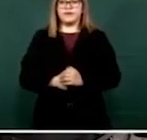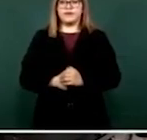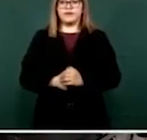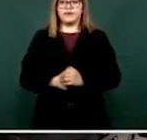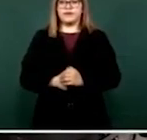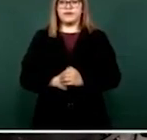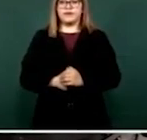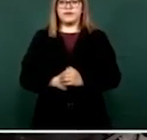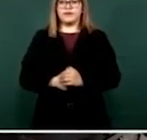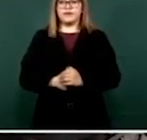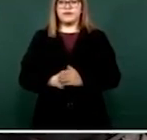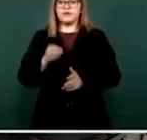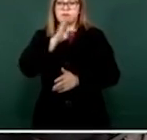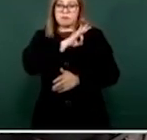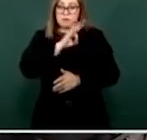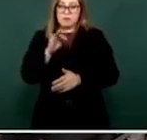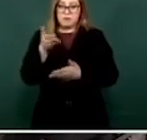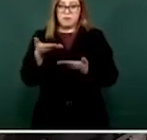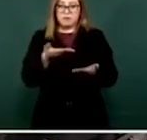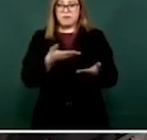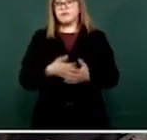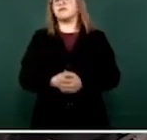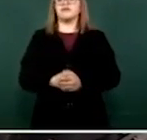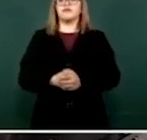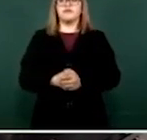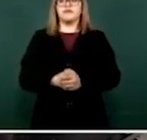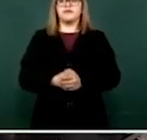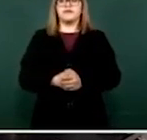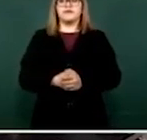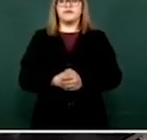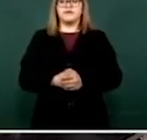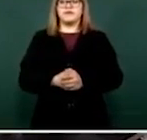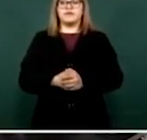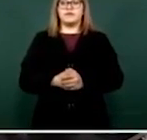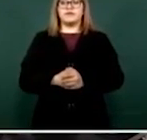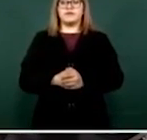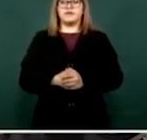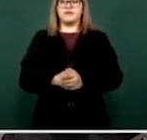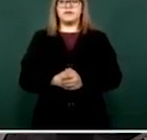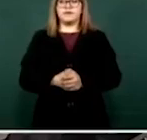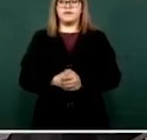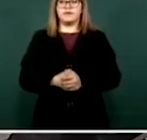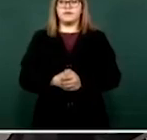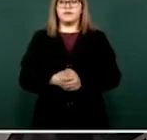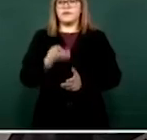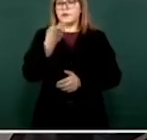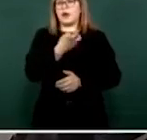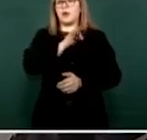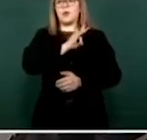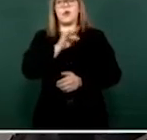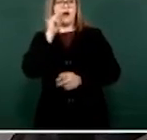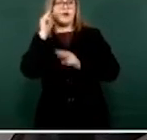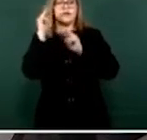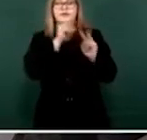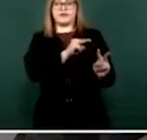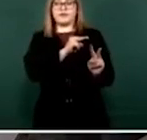Almirante, usted puede, de favor. Sobre el déficit. Esto, aquí pueden ver en esta